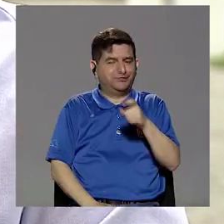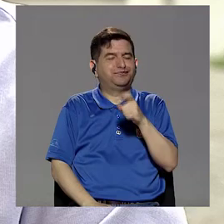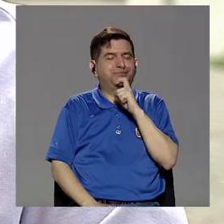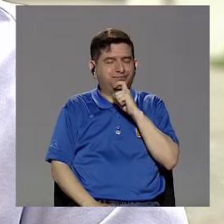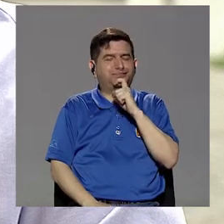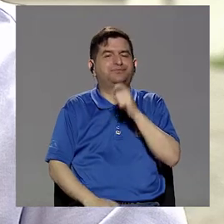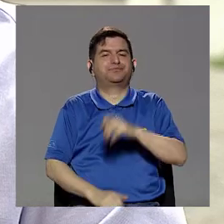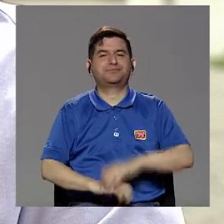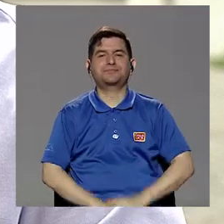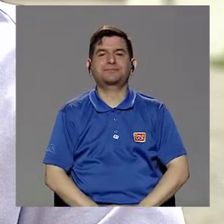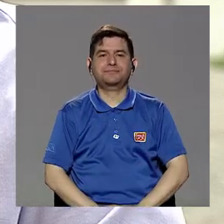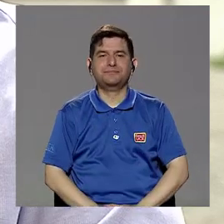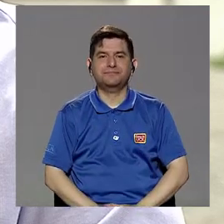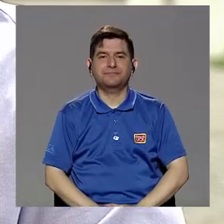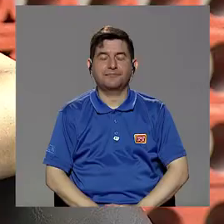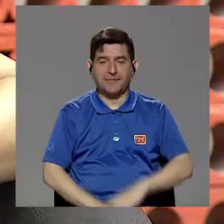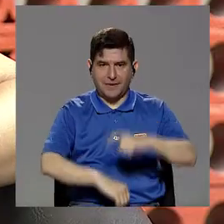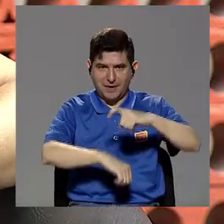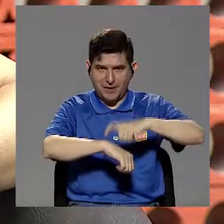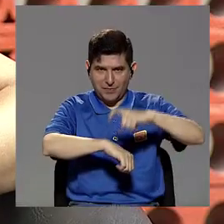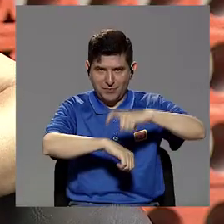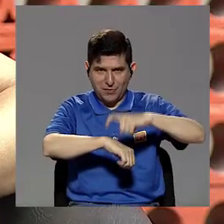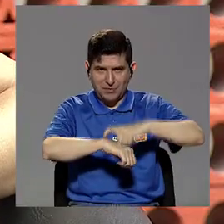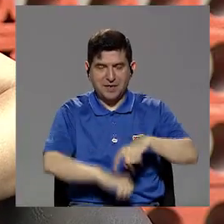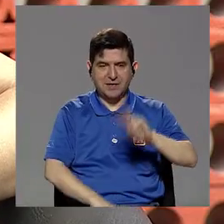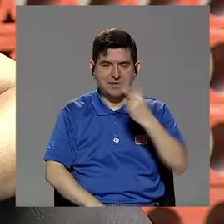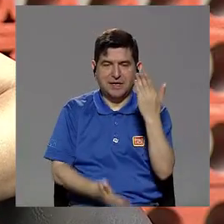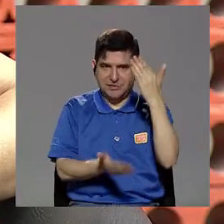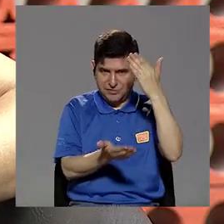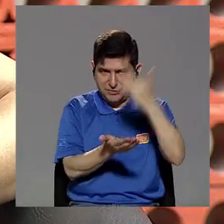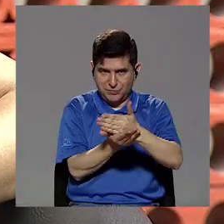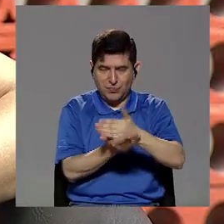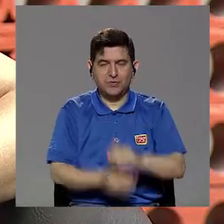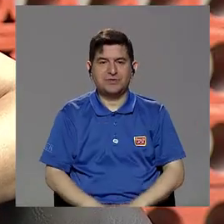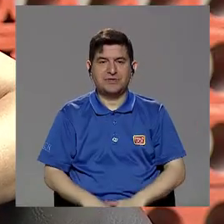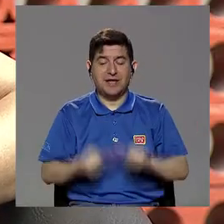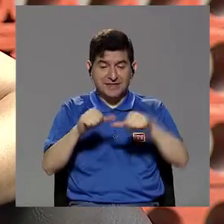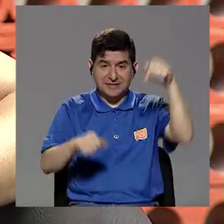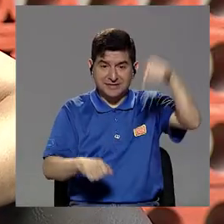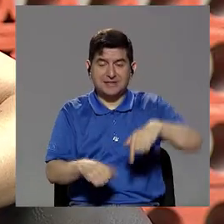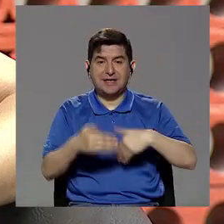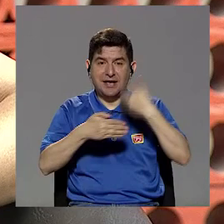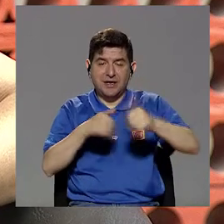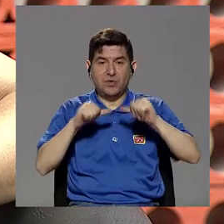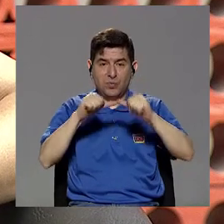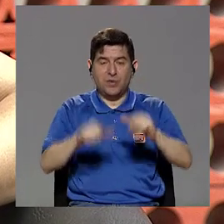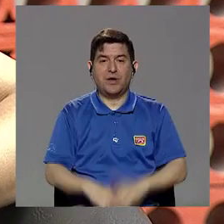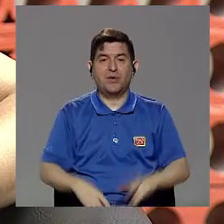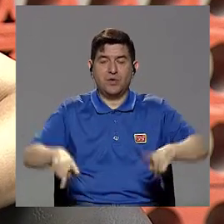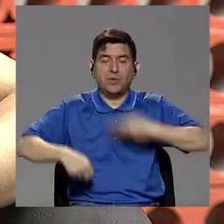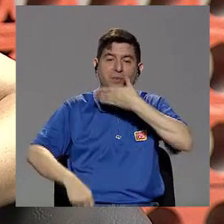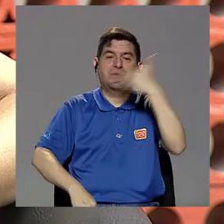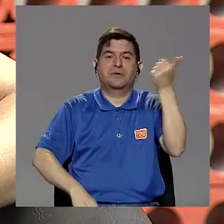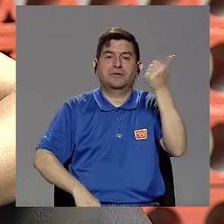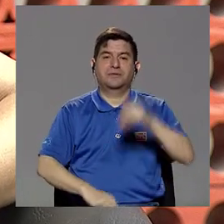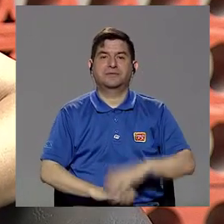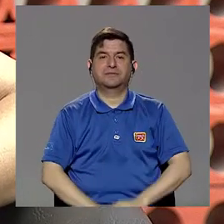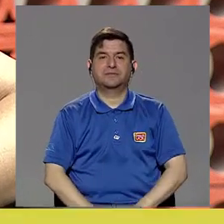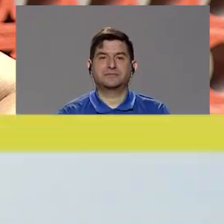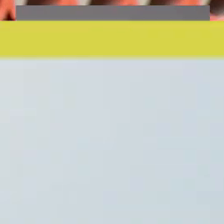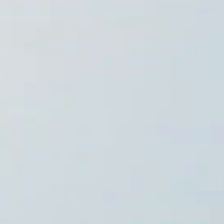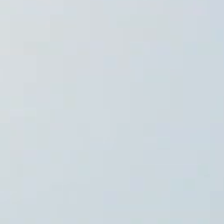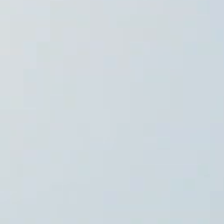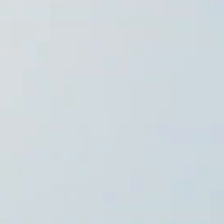cuesta un poquitito más. Uh-huh, uh-huh. Bueno, es momento de hacer una segunda pausa. Quédese con nosotros y ya regresamos con más de Vivir